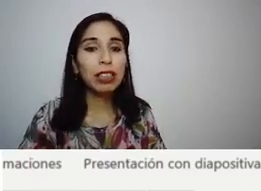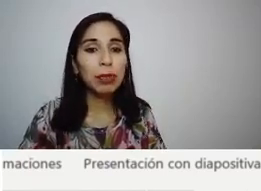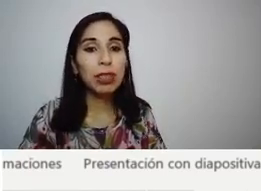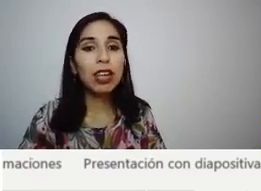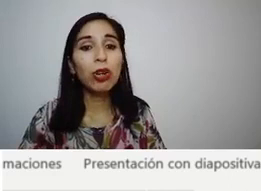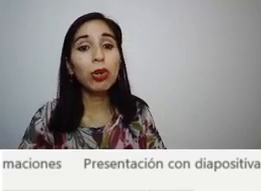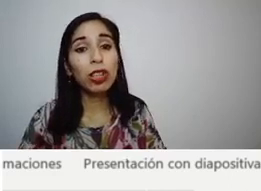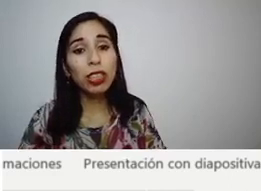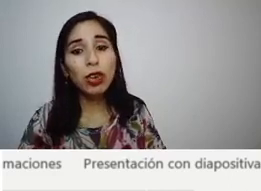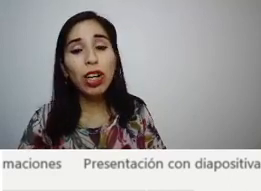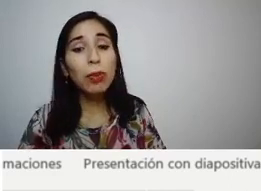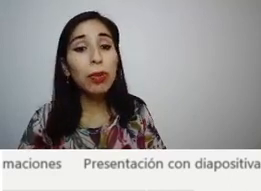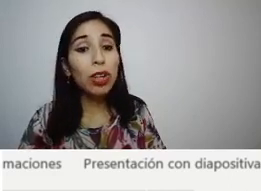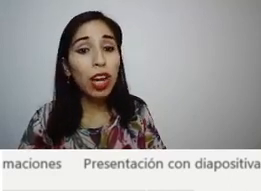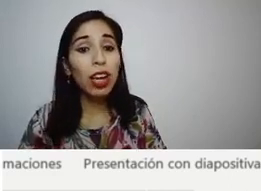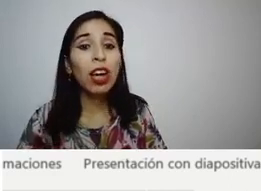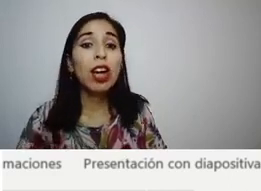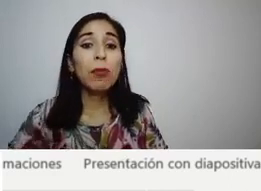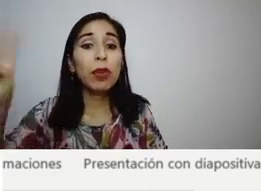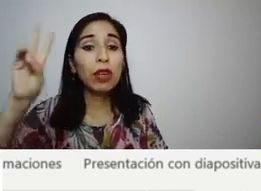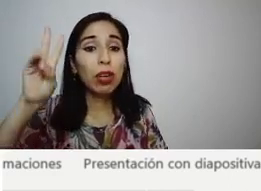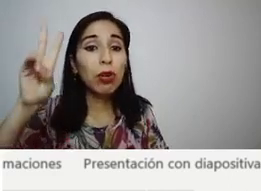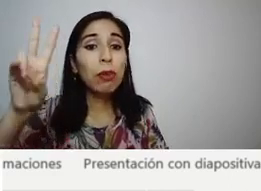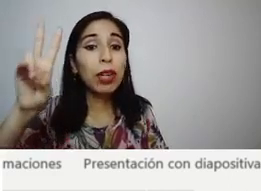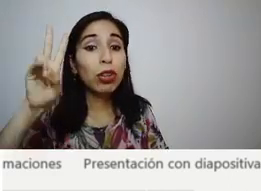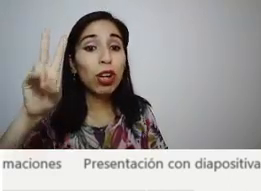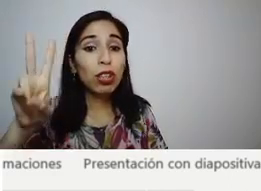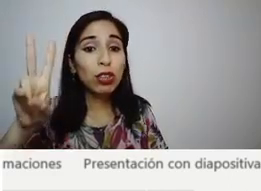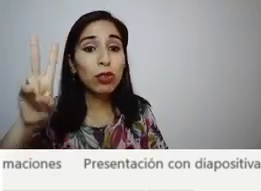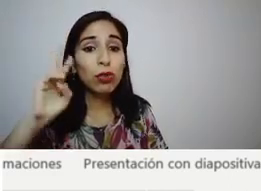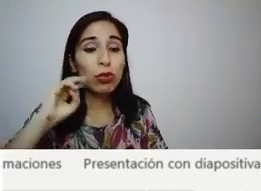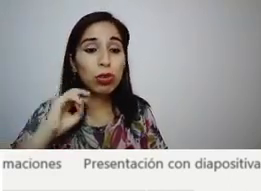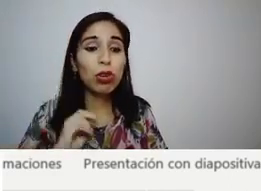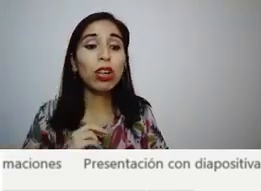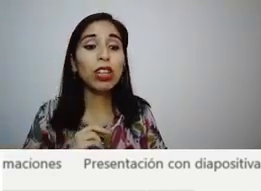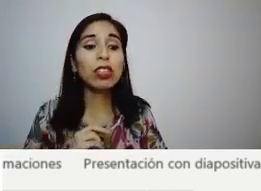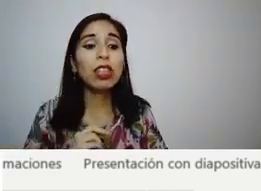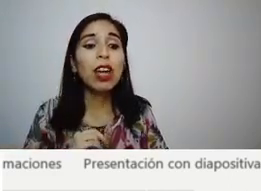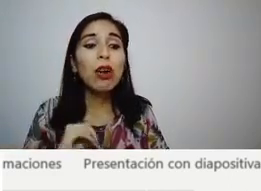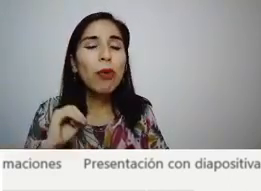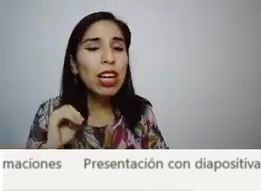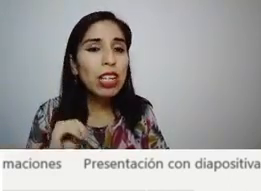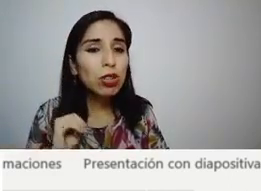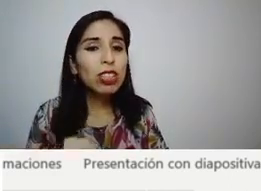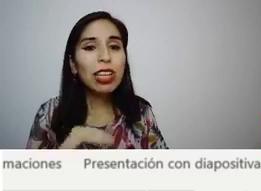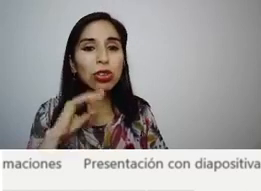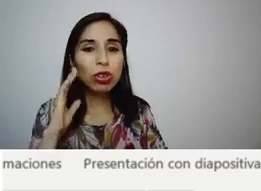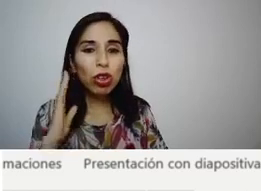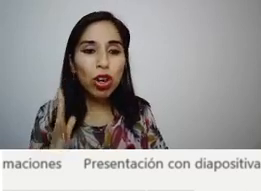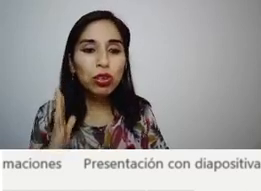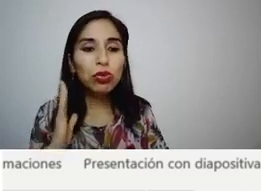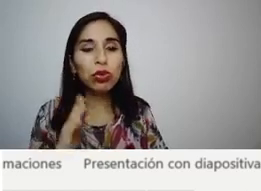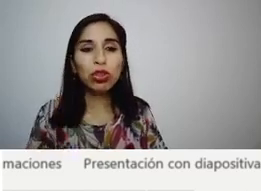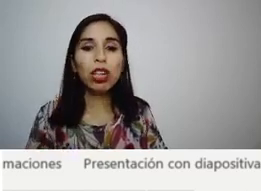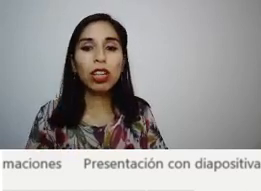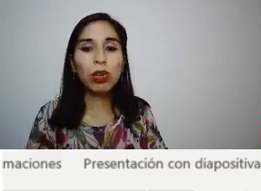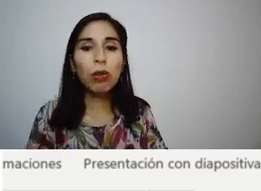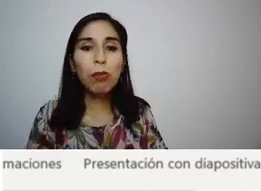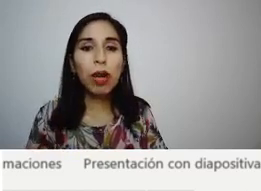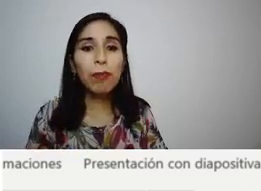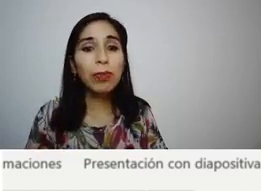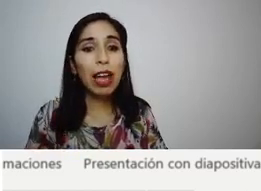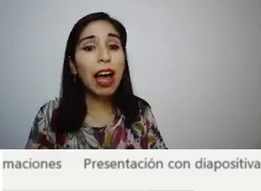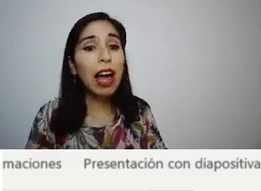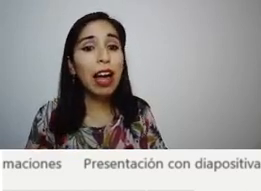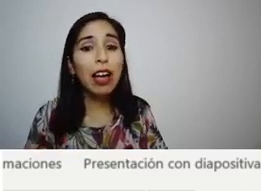como maximizar o restaurar porque porque cumple dos funciones cuáles son estas dos funciones que